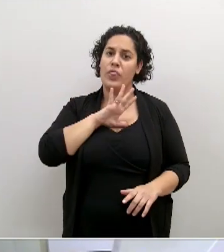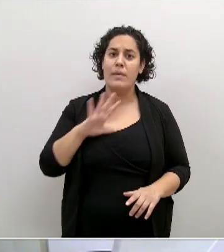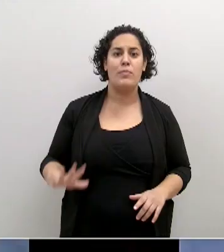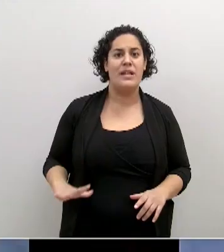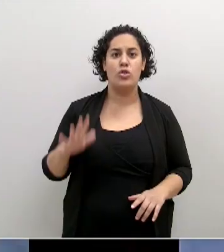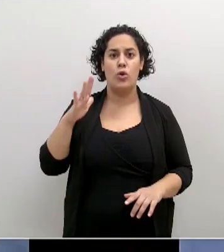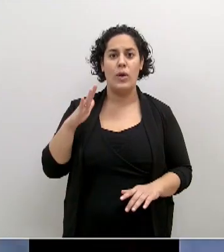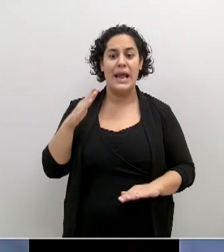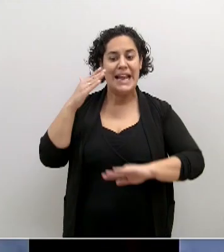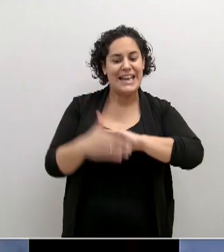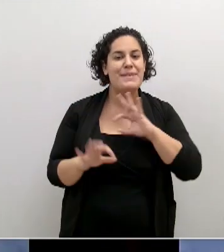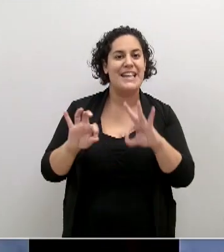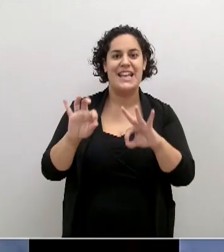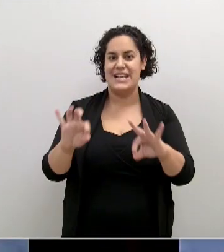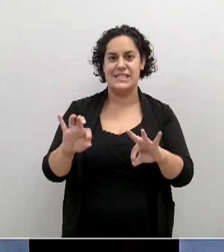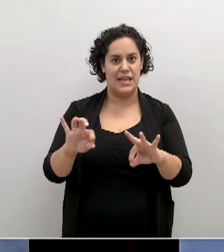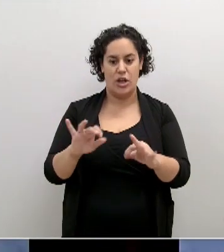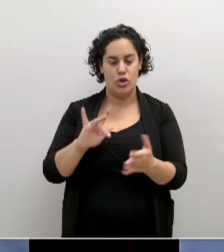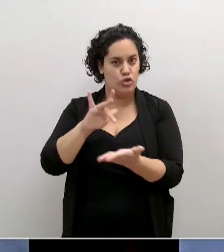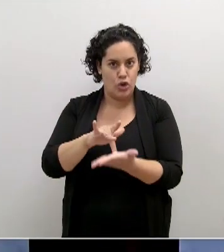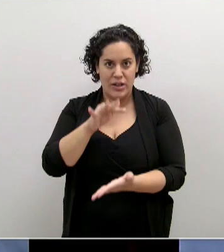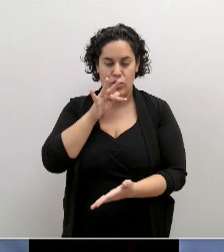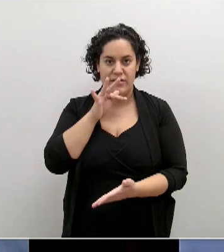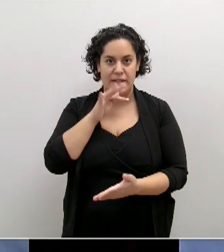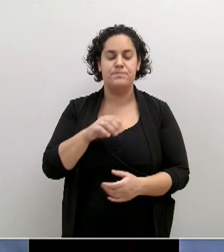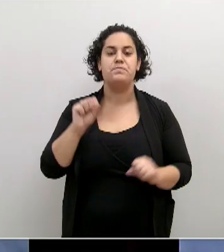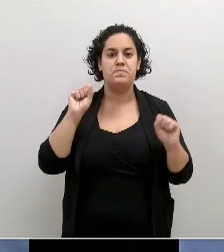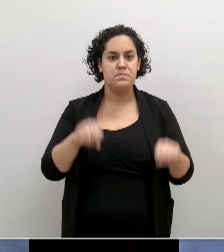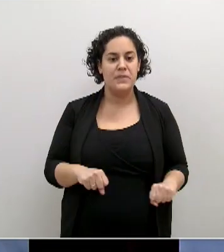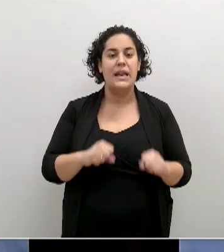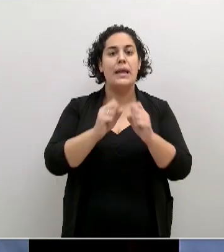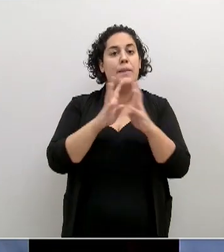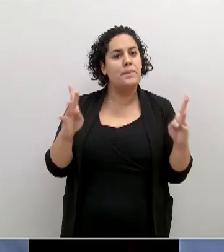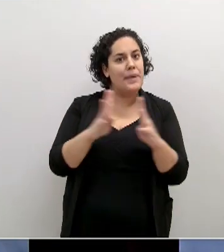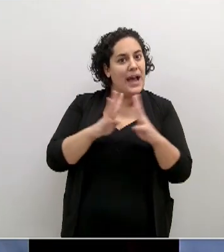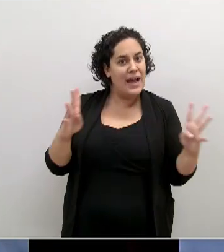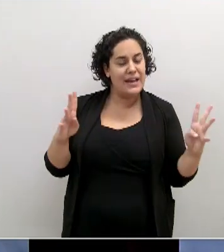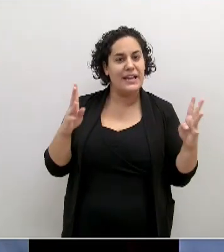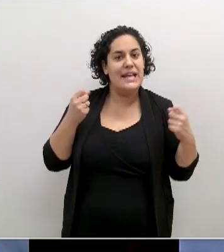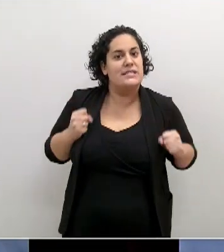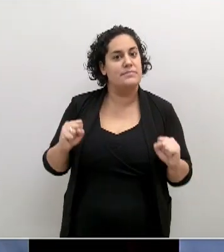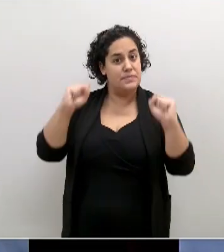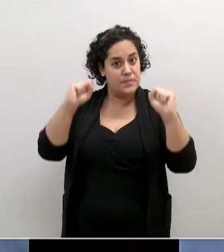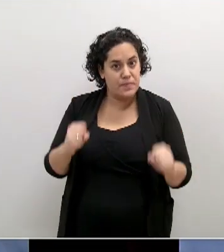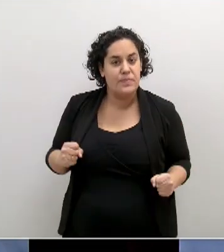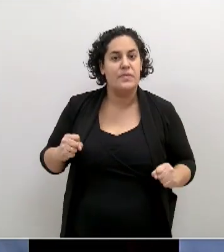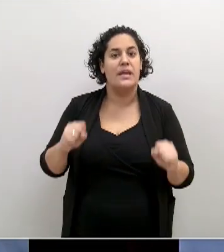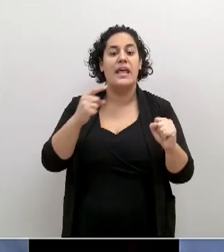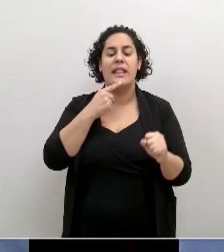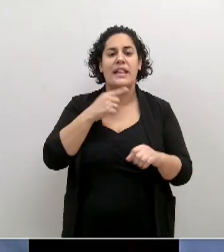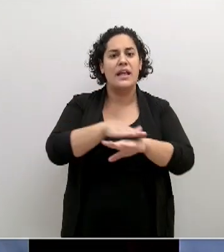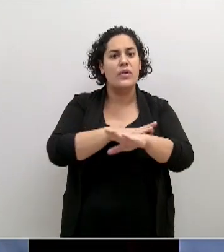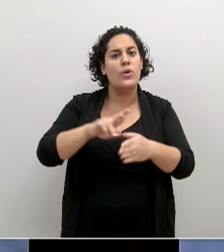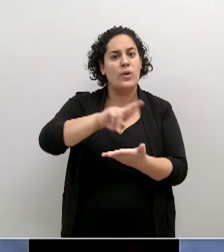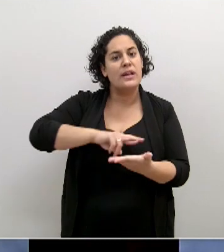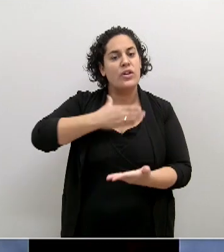evidentemente. A nivel de los parques y jardines, confirmar que has dicho que el Gobierno regional ordena el cierre